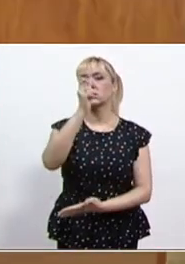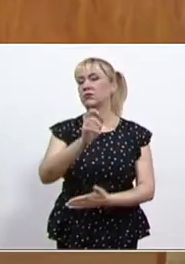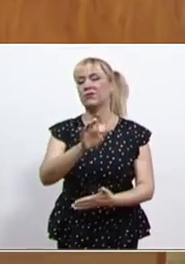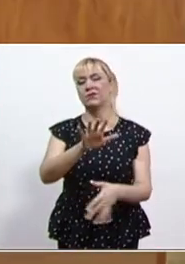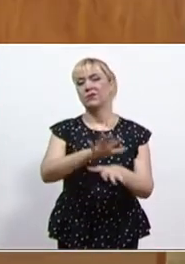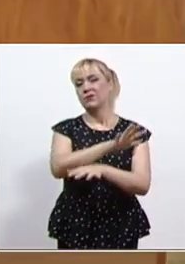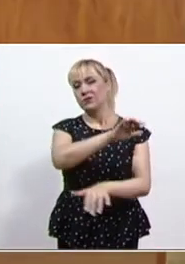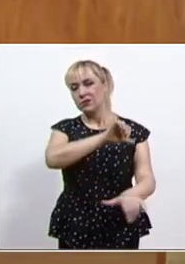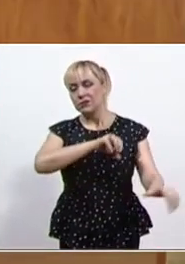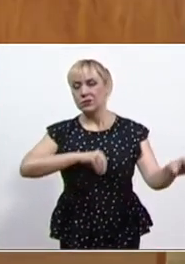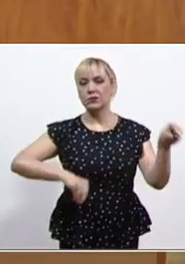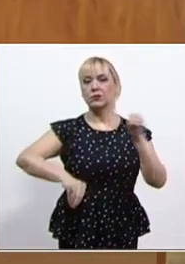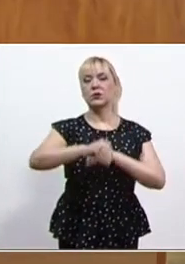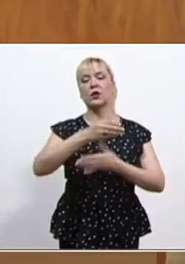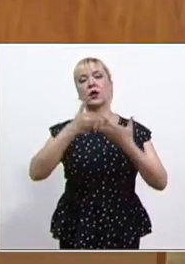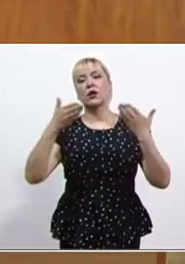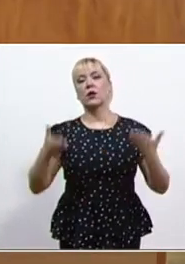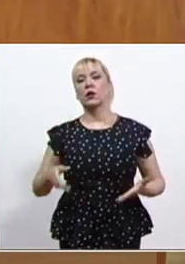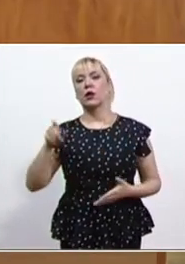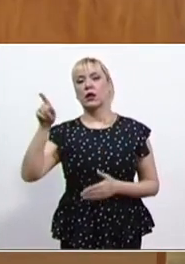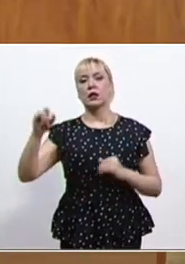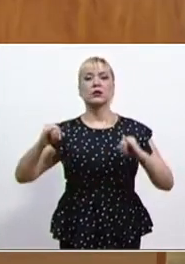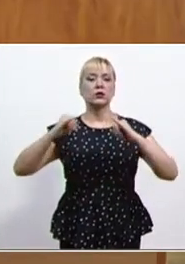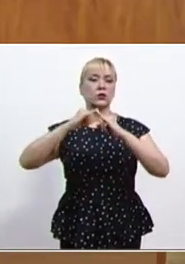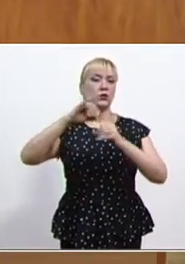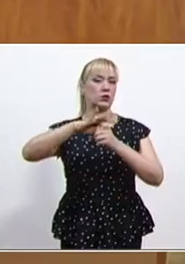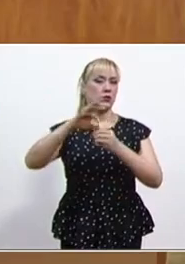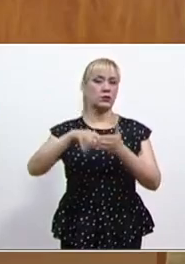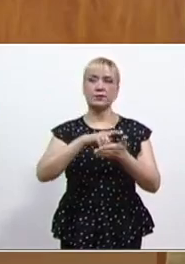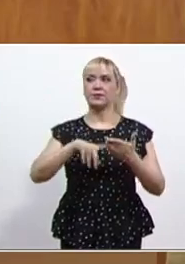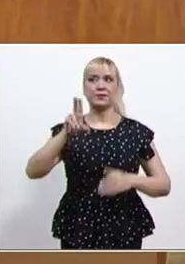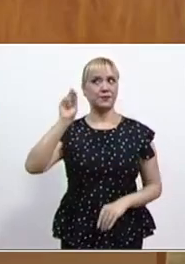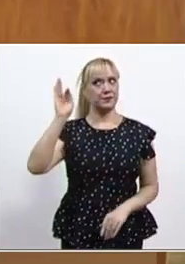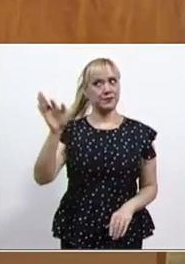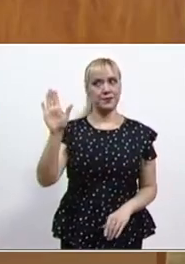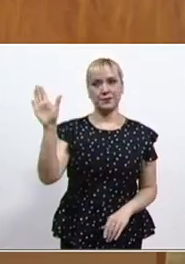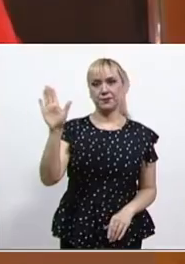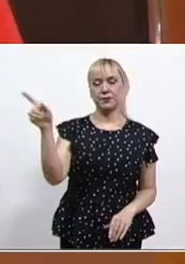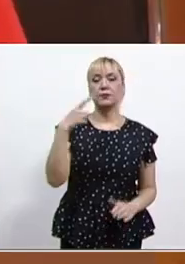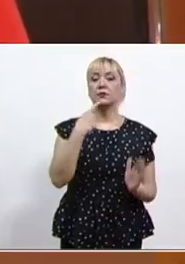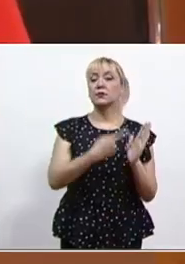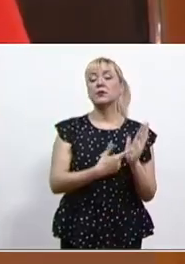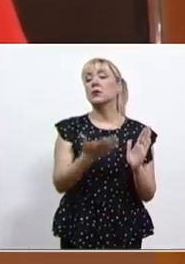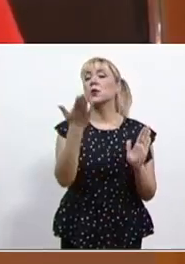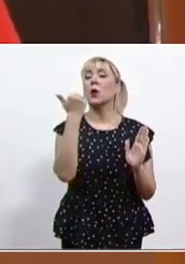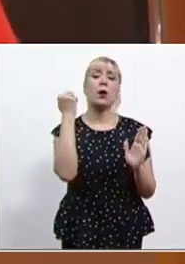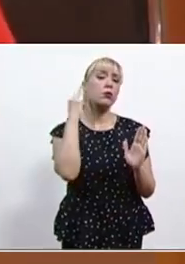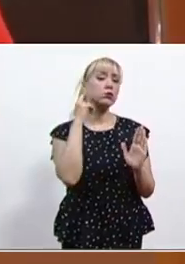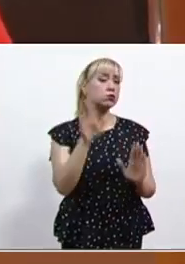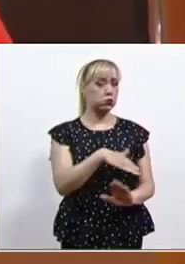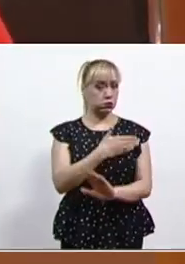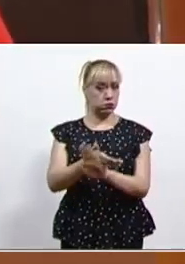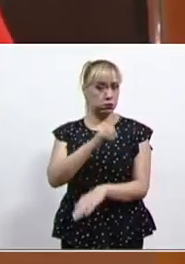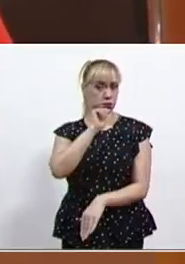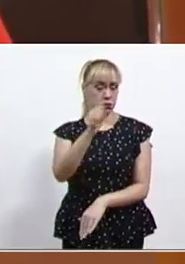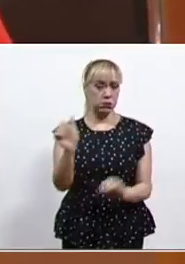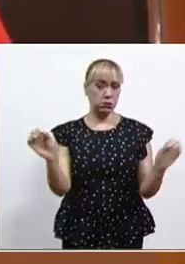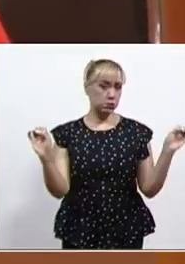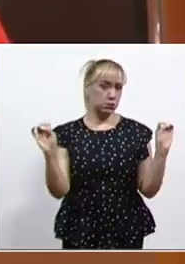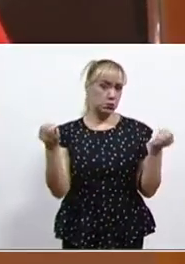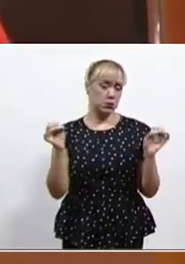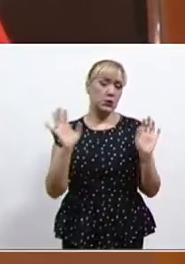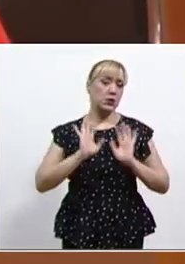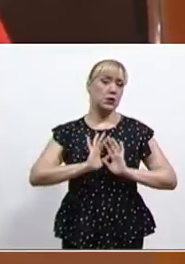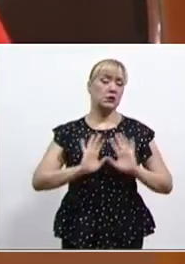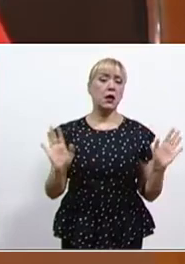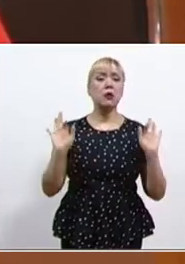con la que revocó la resolución del Instituto Electoral mencionado, en la que éste señalaba que no había violencia política, pues se había revocado